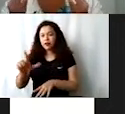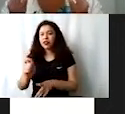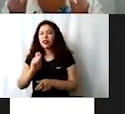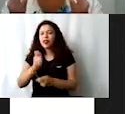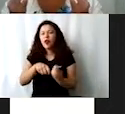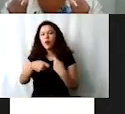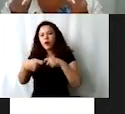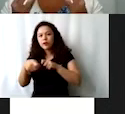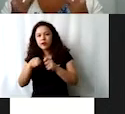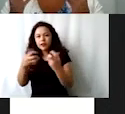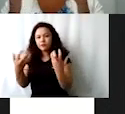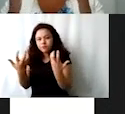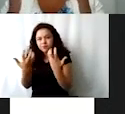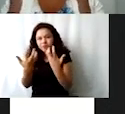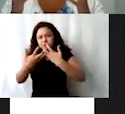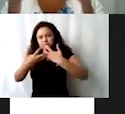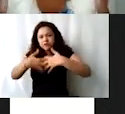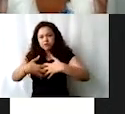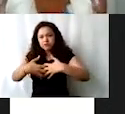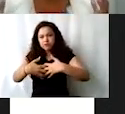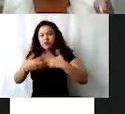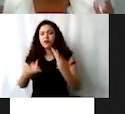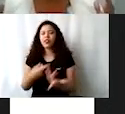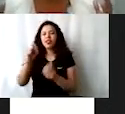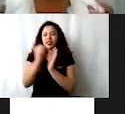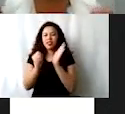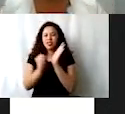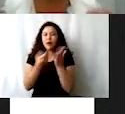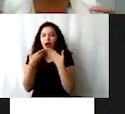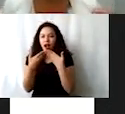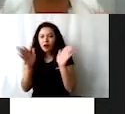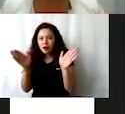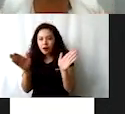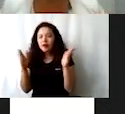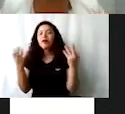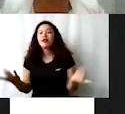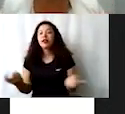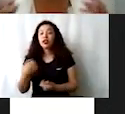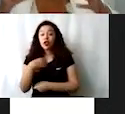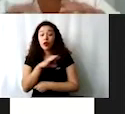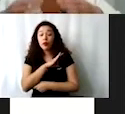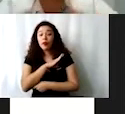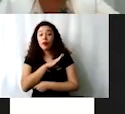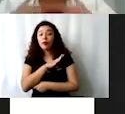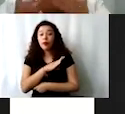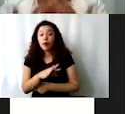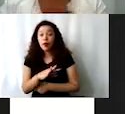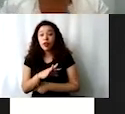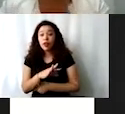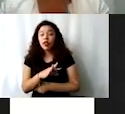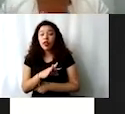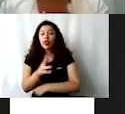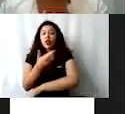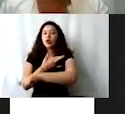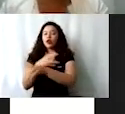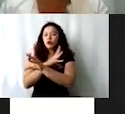que tiene que ver con sistemas abiertos, en donde tengo la posibilidad de darle solución